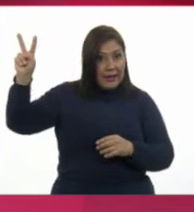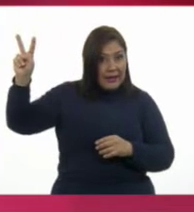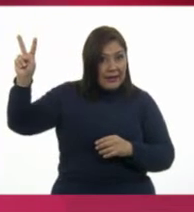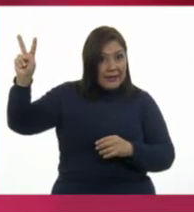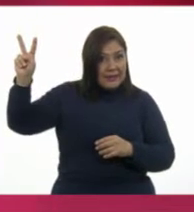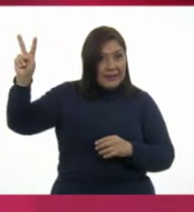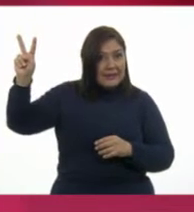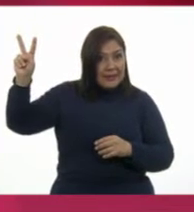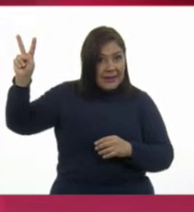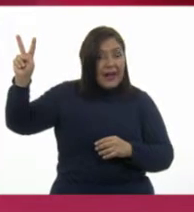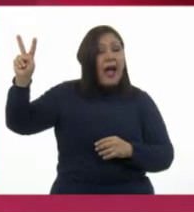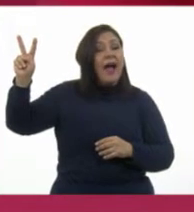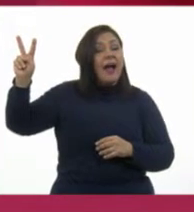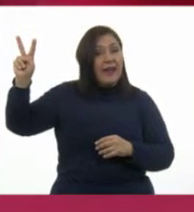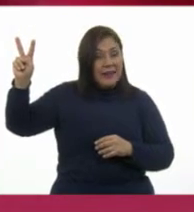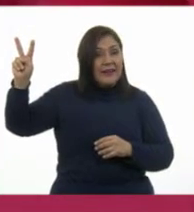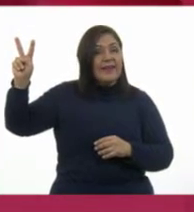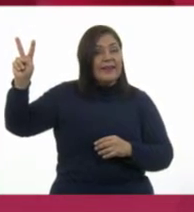Aquí será